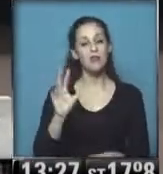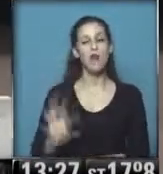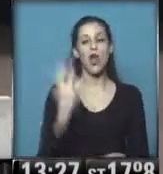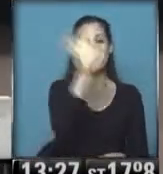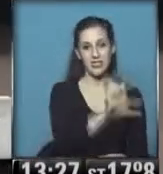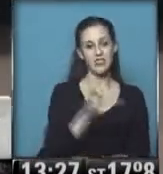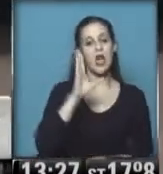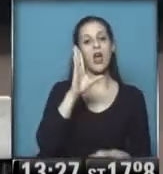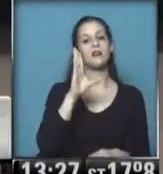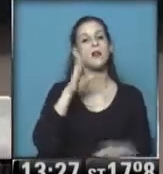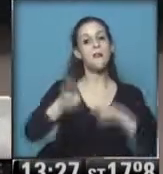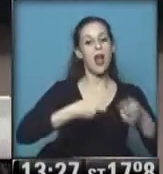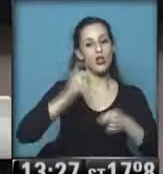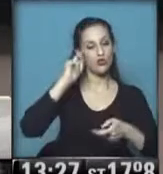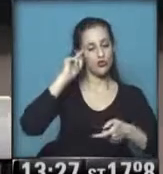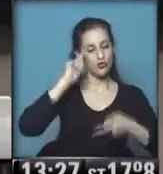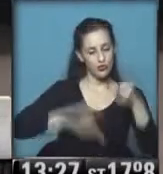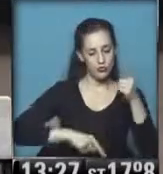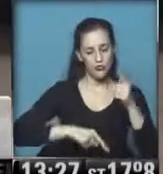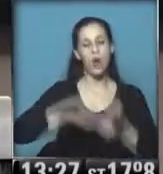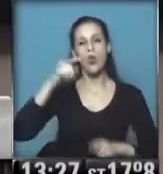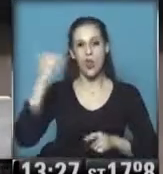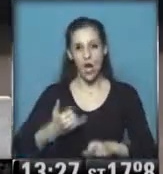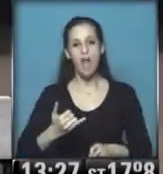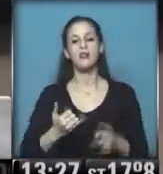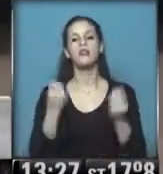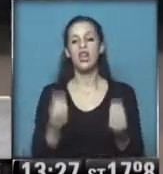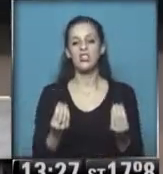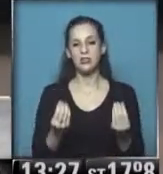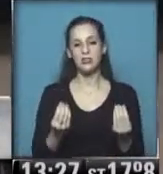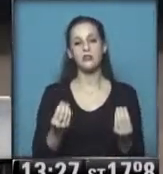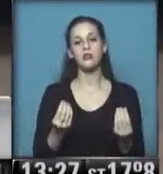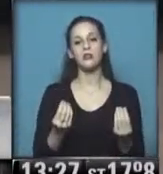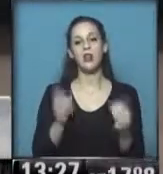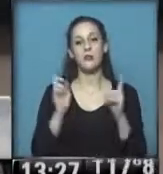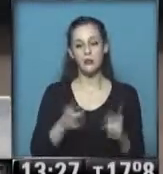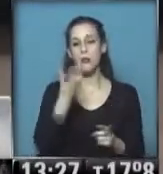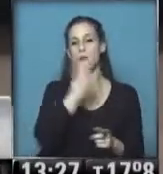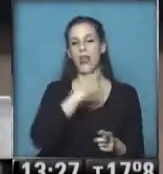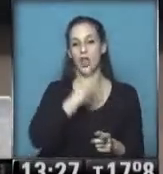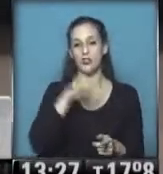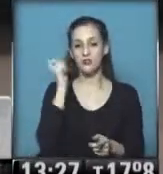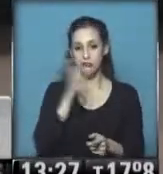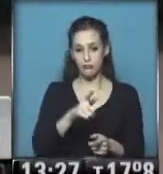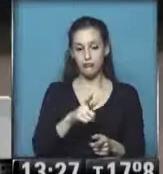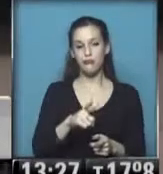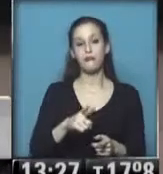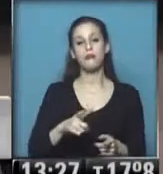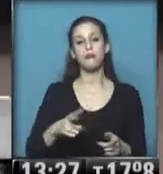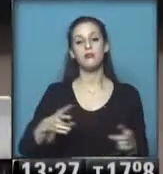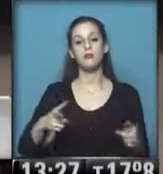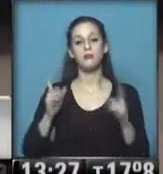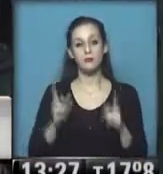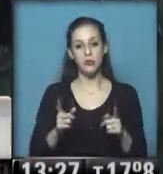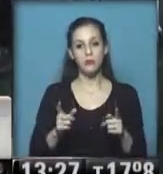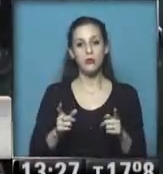con el mercado central el gobierno provincial y la secretaría de comercio tenemos en Mendoza en la estación de de Ómnibus de guaimayen que es la